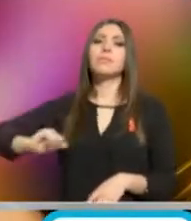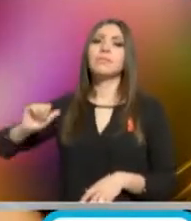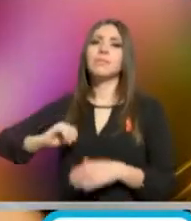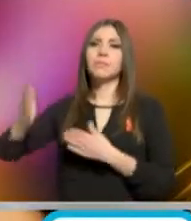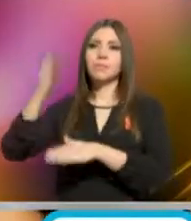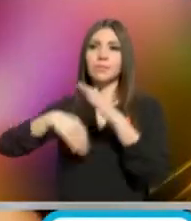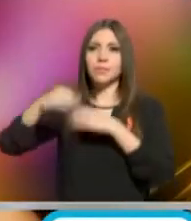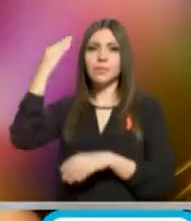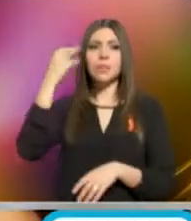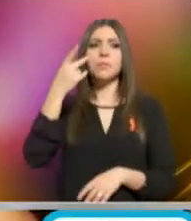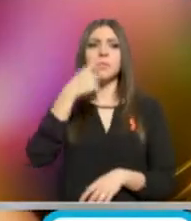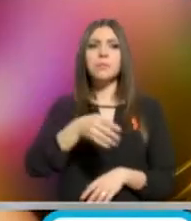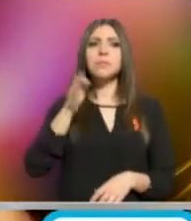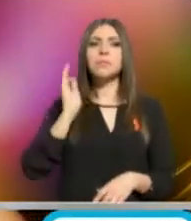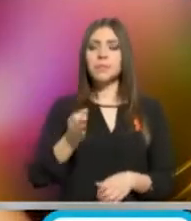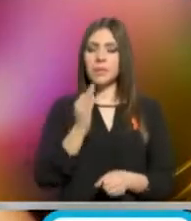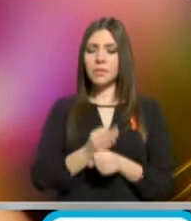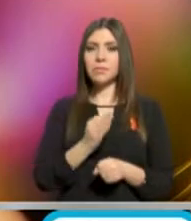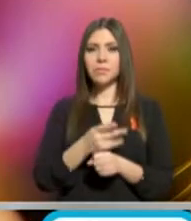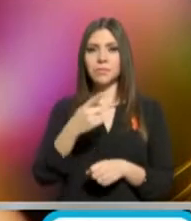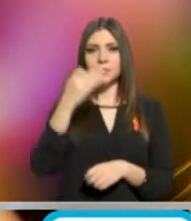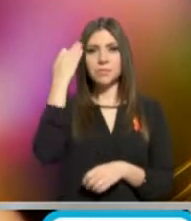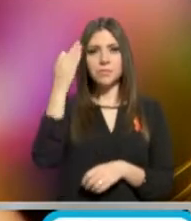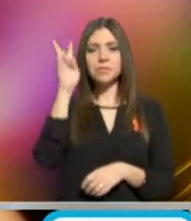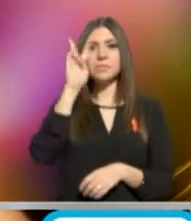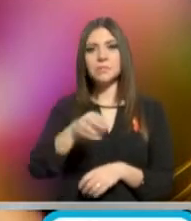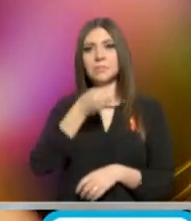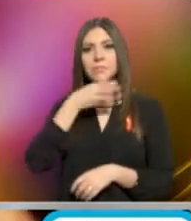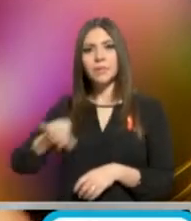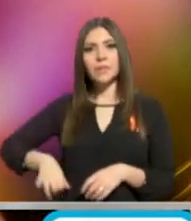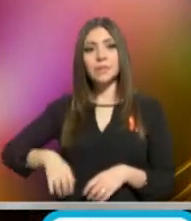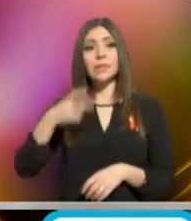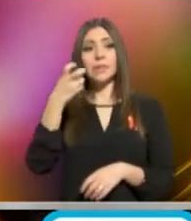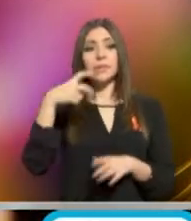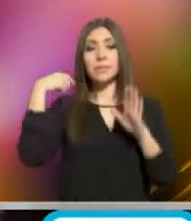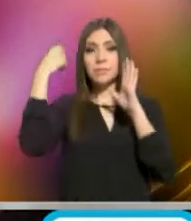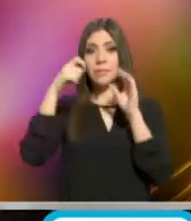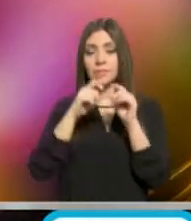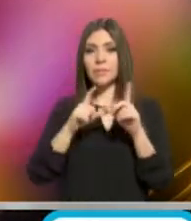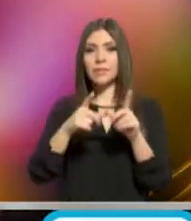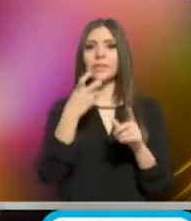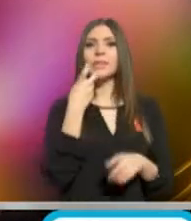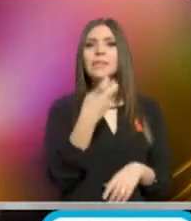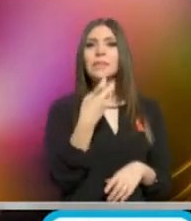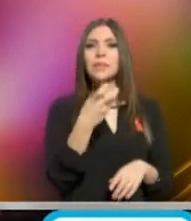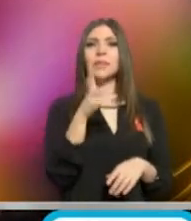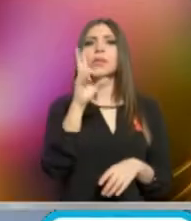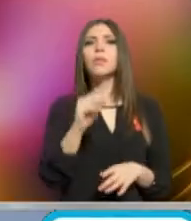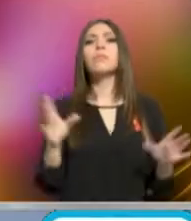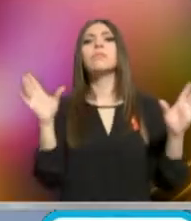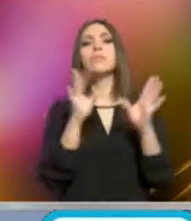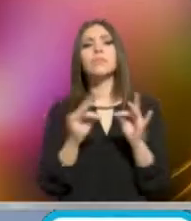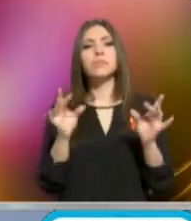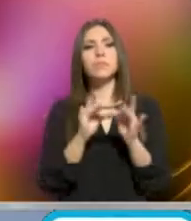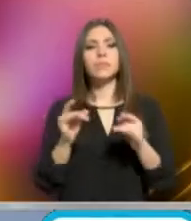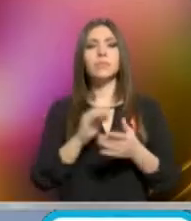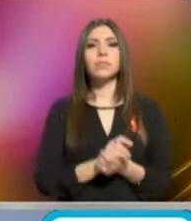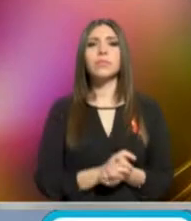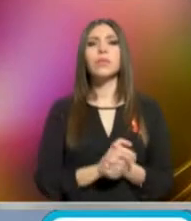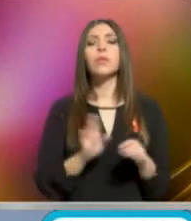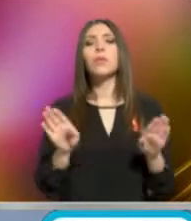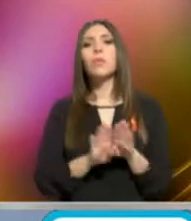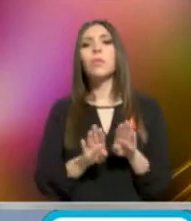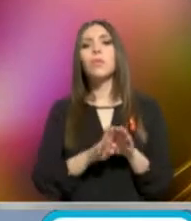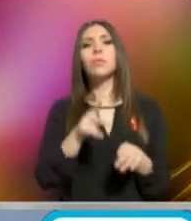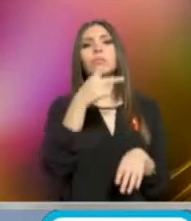juventud, pero están asumiendo su presente de una Claro. manera muy interesante y el documental lo que recoge es eso, no nos va a La contar dignidad. mucho de la Llevar